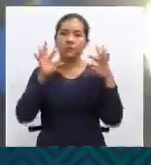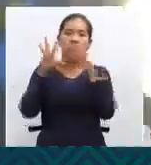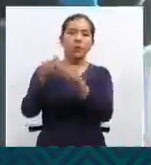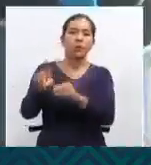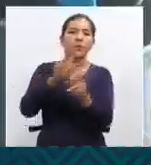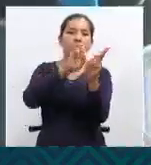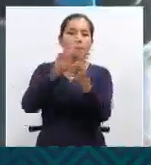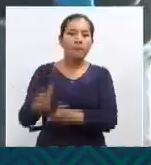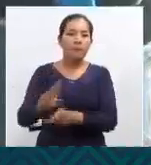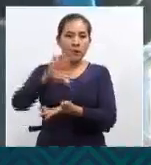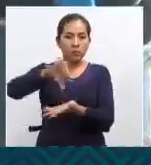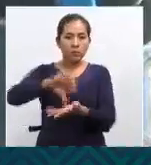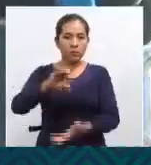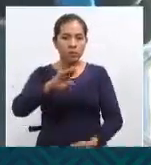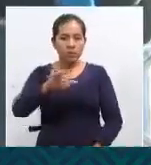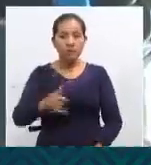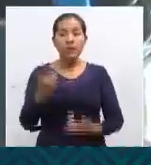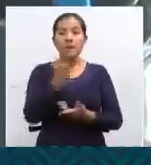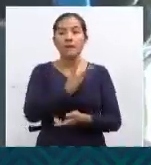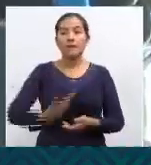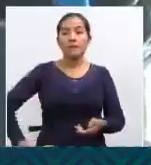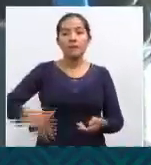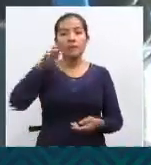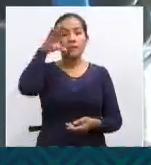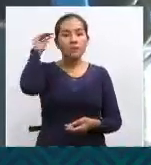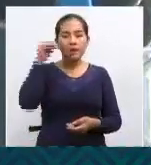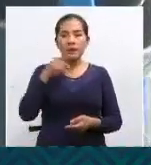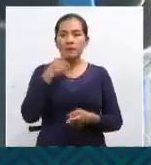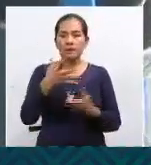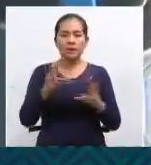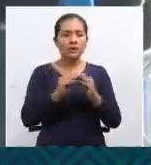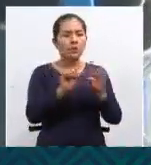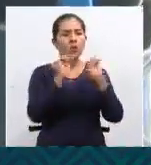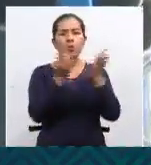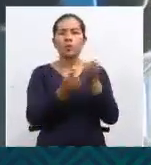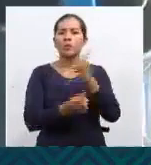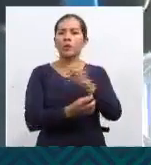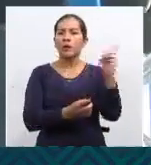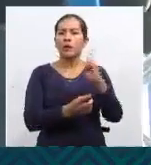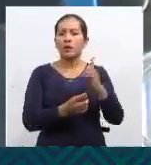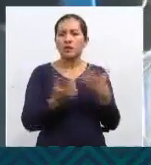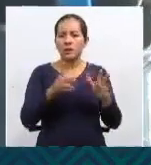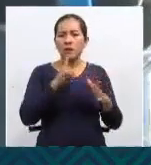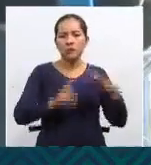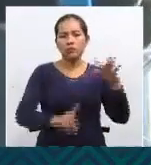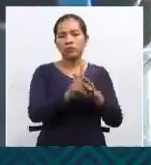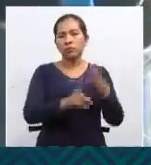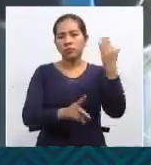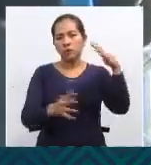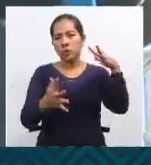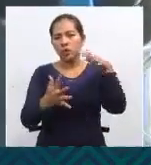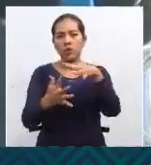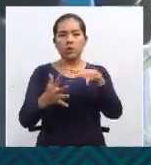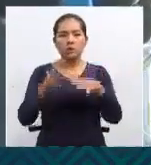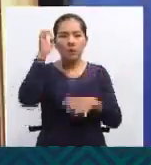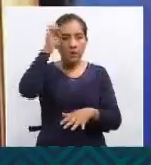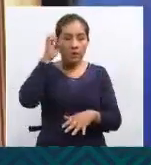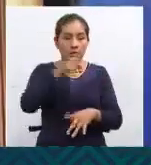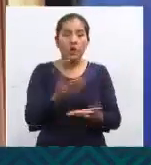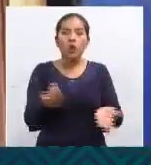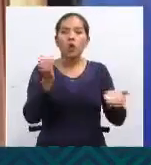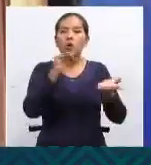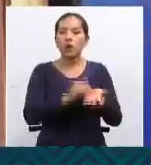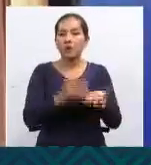Cobijapando, el presidente del Estado, Luis Arce, advirtió que la derecha que impulsó el golpe de Estado de 2019 pretende